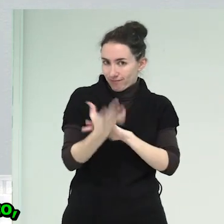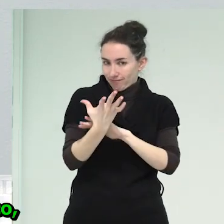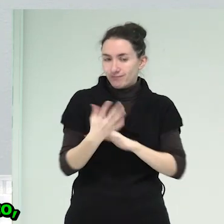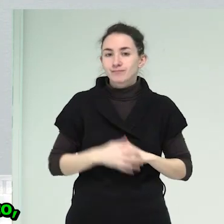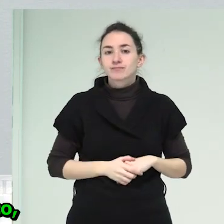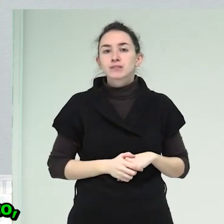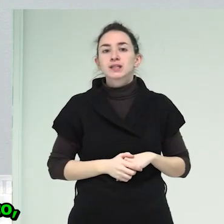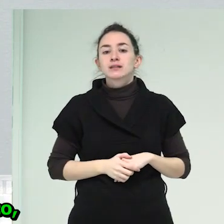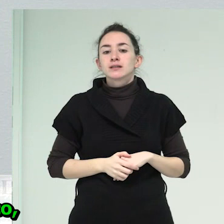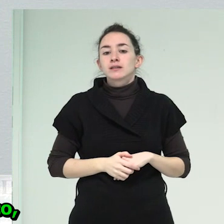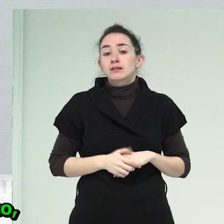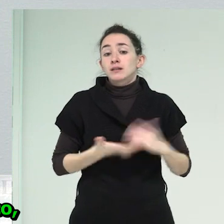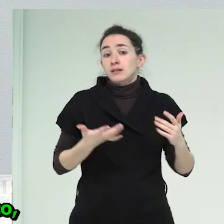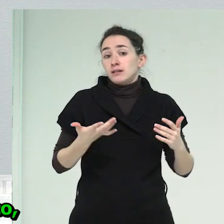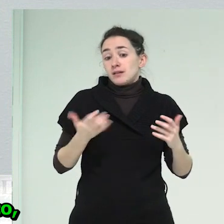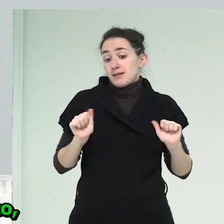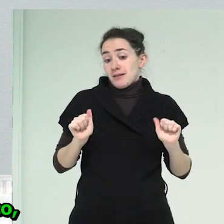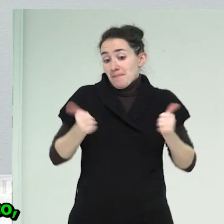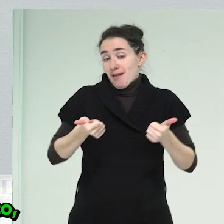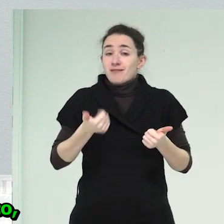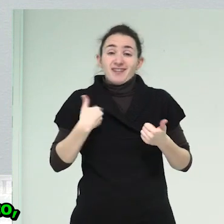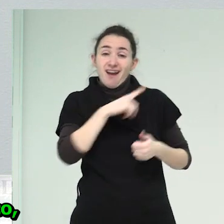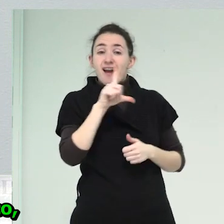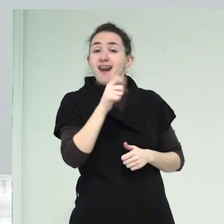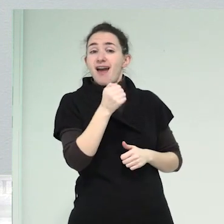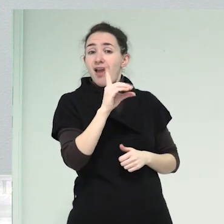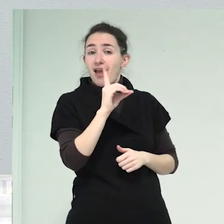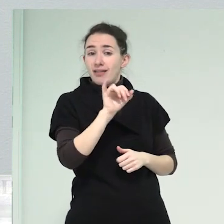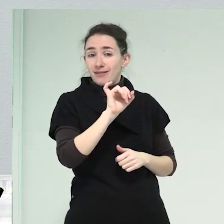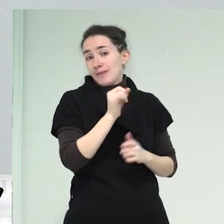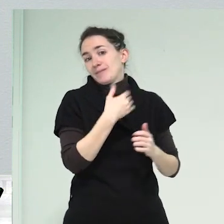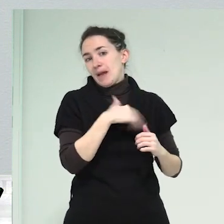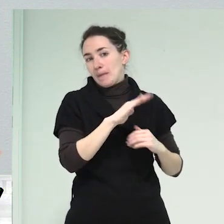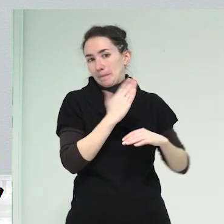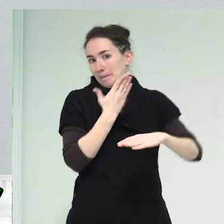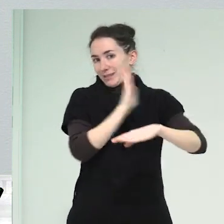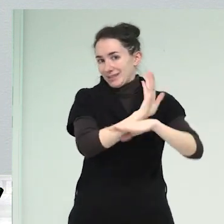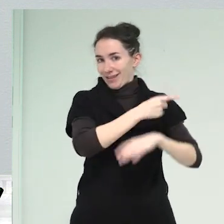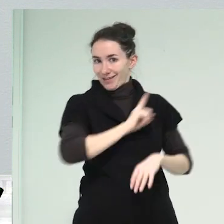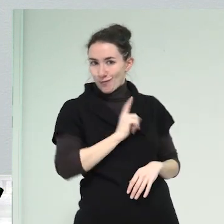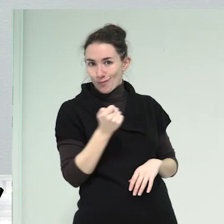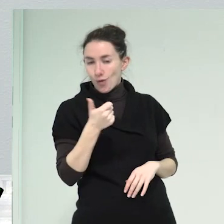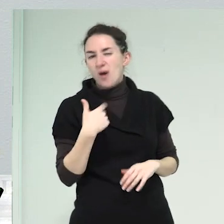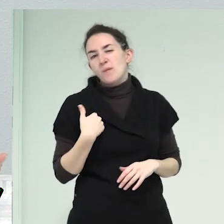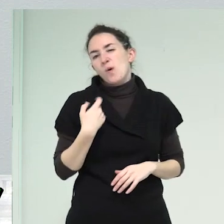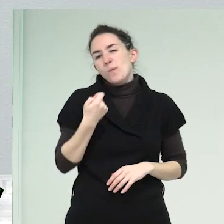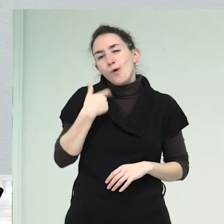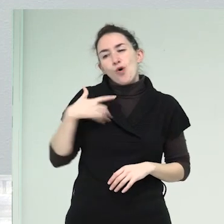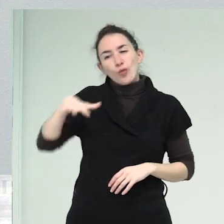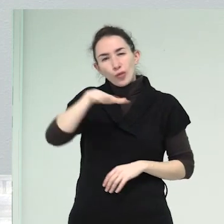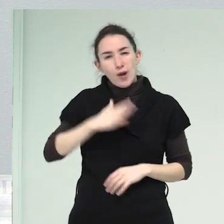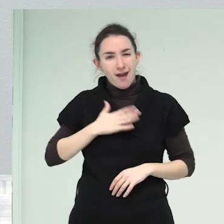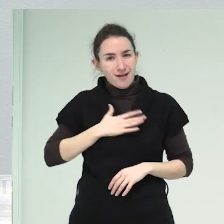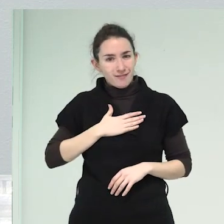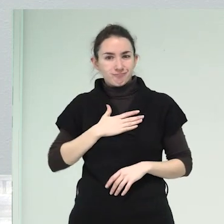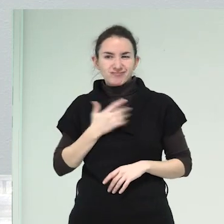Para empezar, aunque ya Lady me presentó un poco, quiero señalar desde dónde hablo, quién soy yo, ¿no?